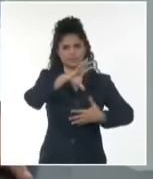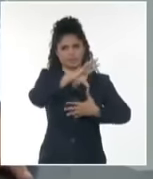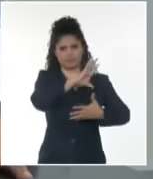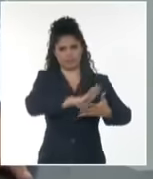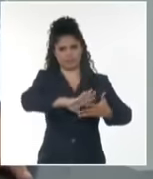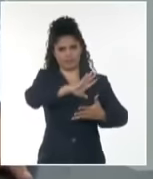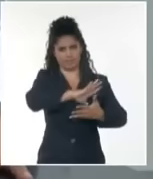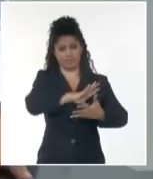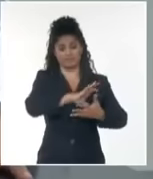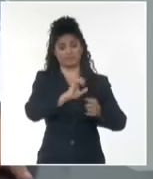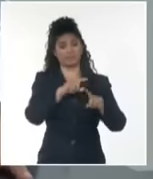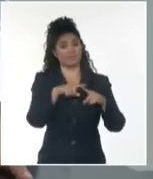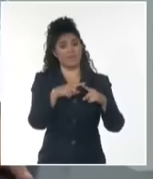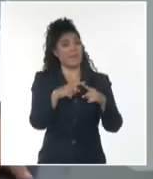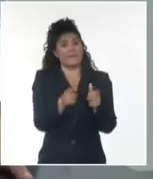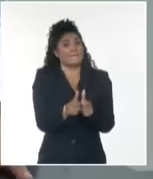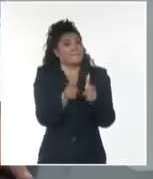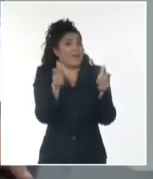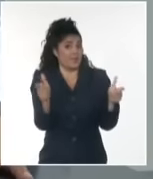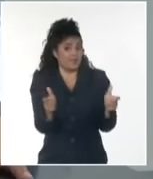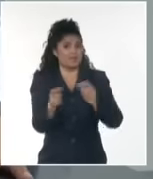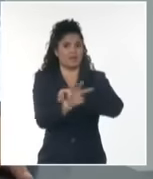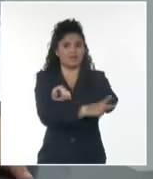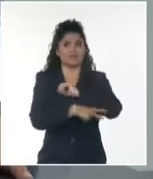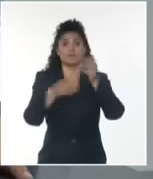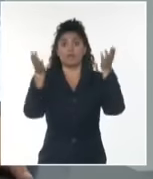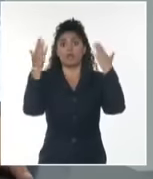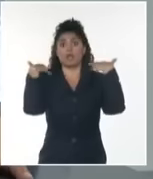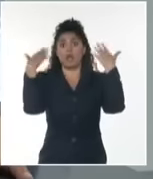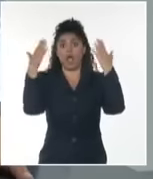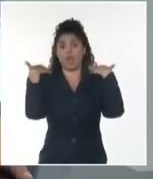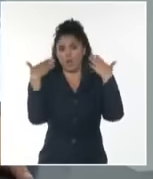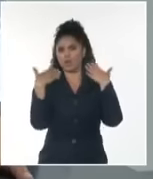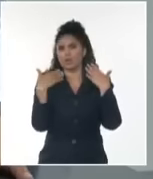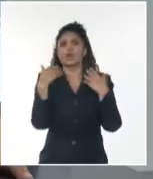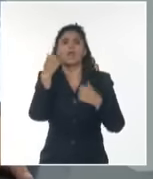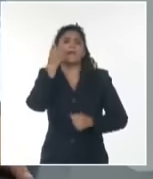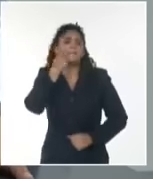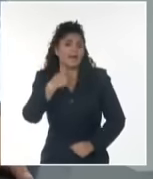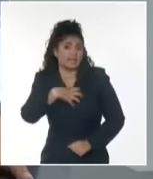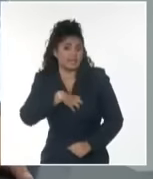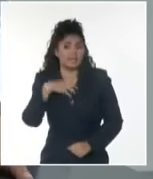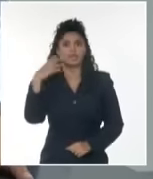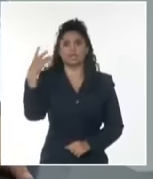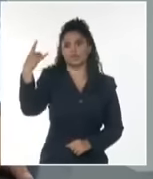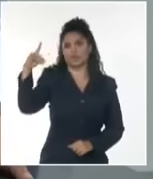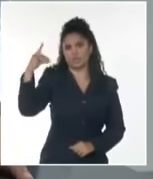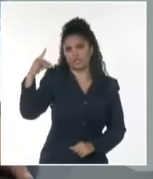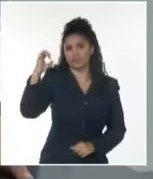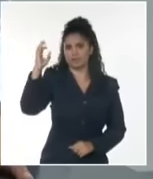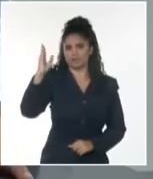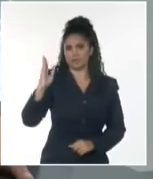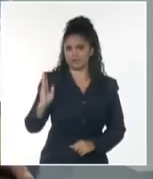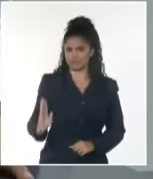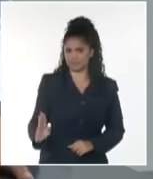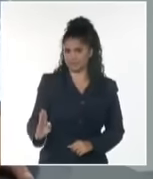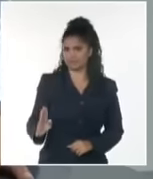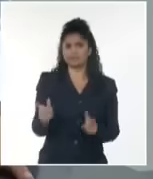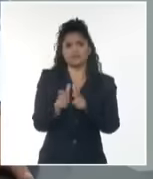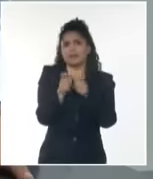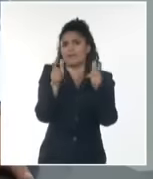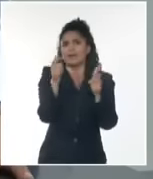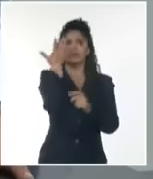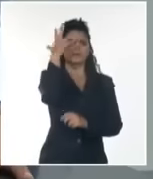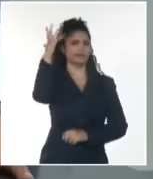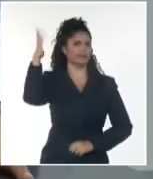año en el Estado Plurinacional de Bolivia, en Brasil, mucho en la parte de esta amazónica, toda esta